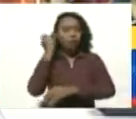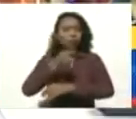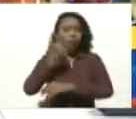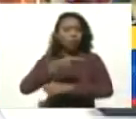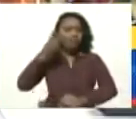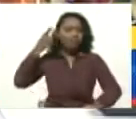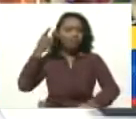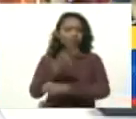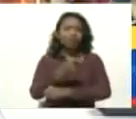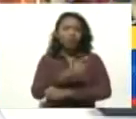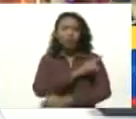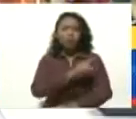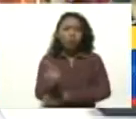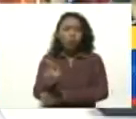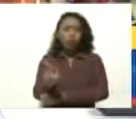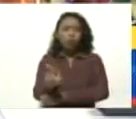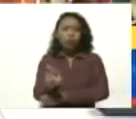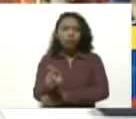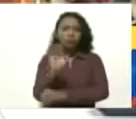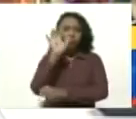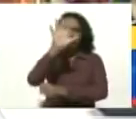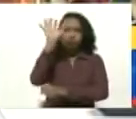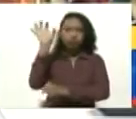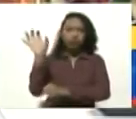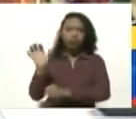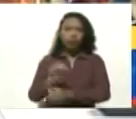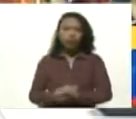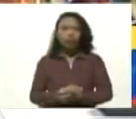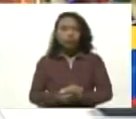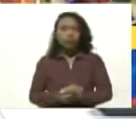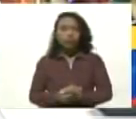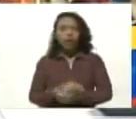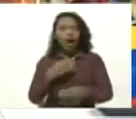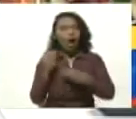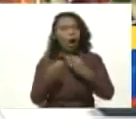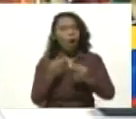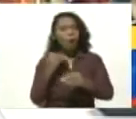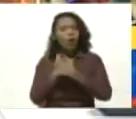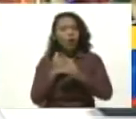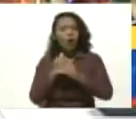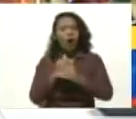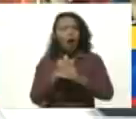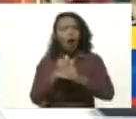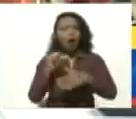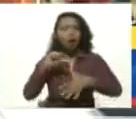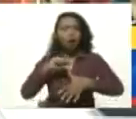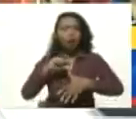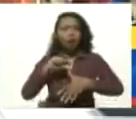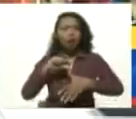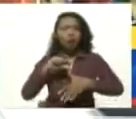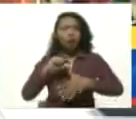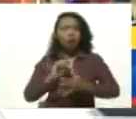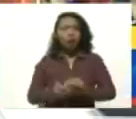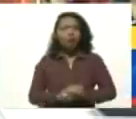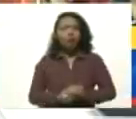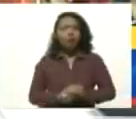obligatorio cumplimiento por los países. Es como que en Sudamérica,